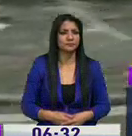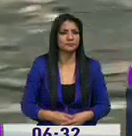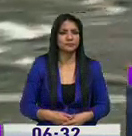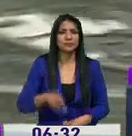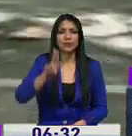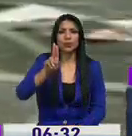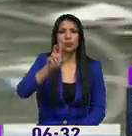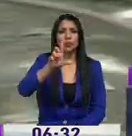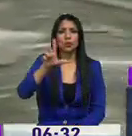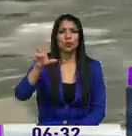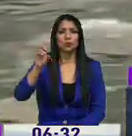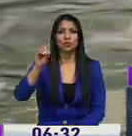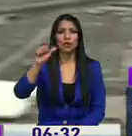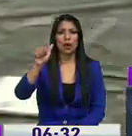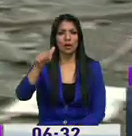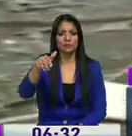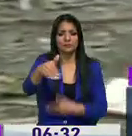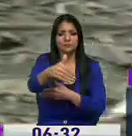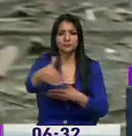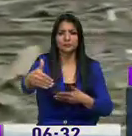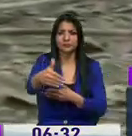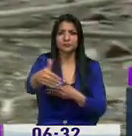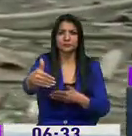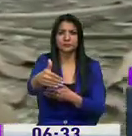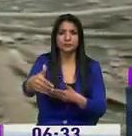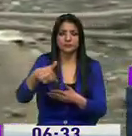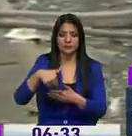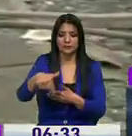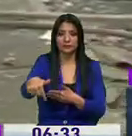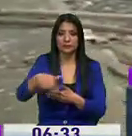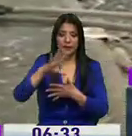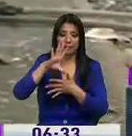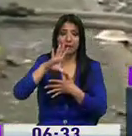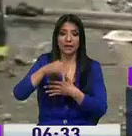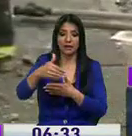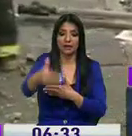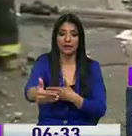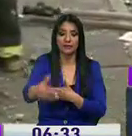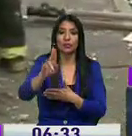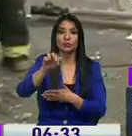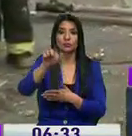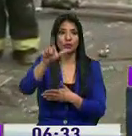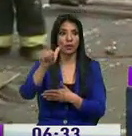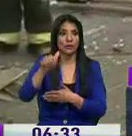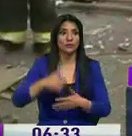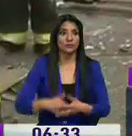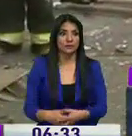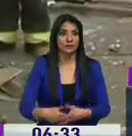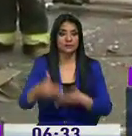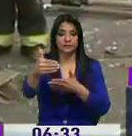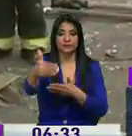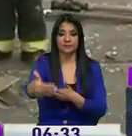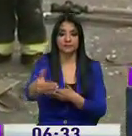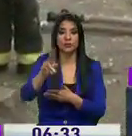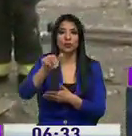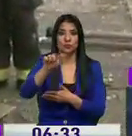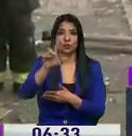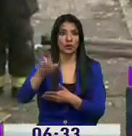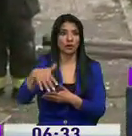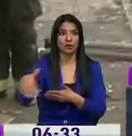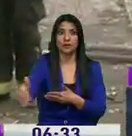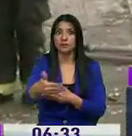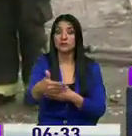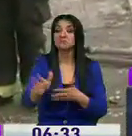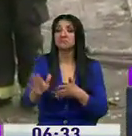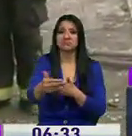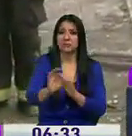de lluvia para ubicados porque hemos preguntado a la gente y no no tiene claro no está